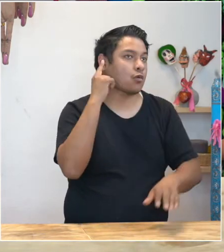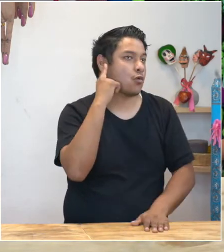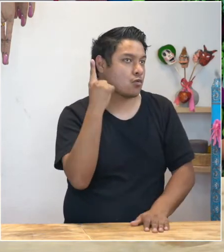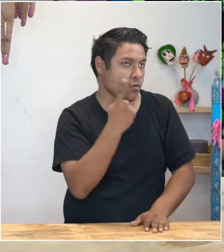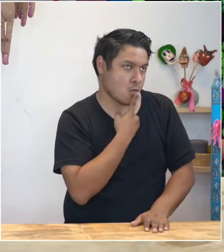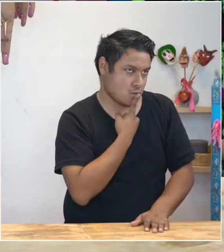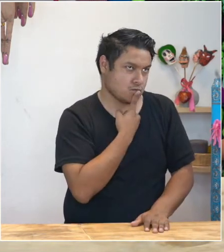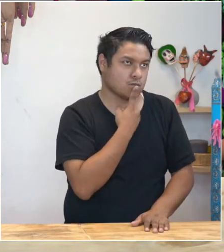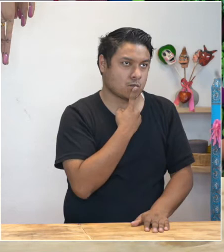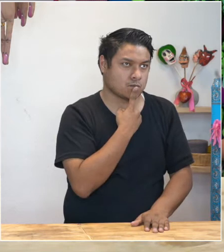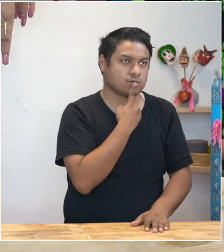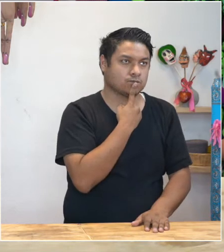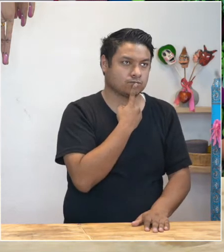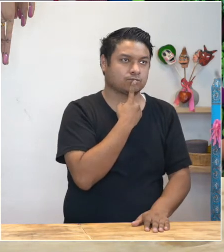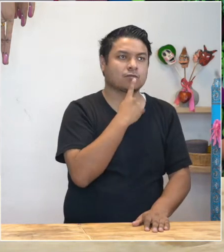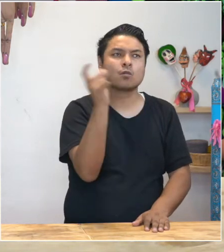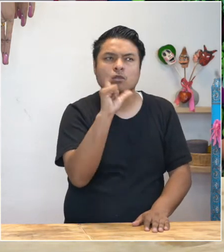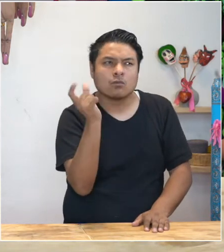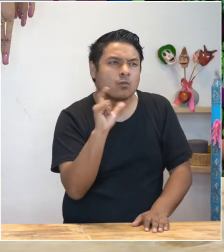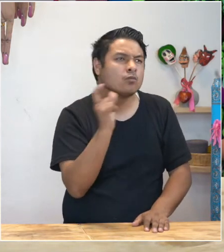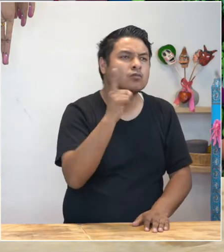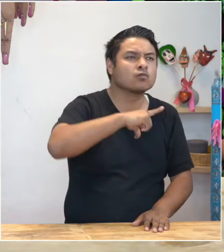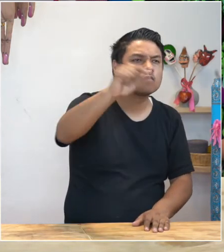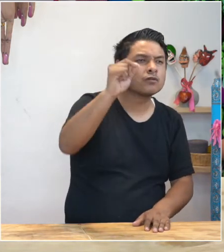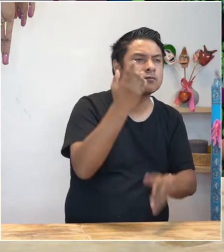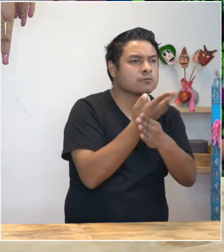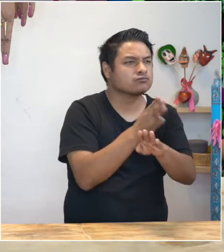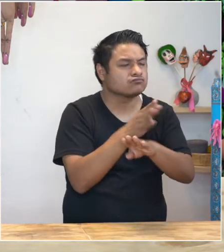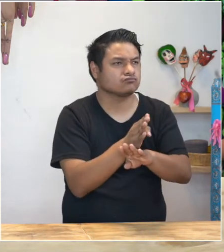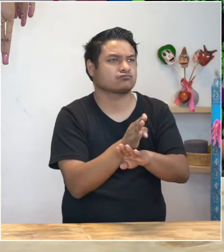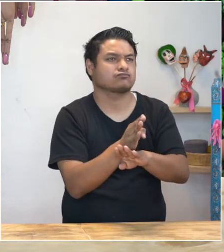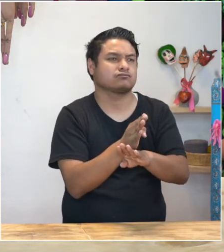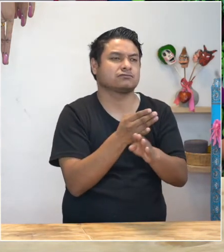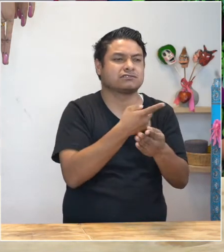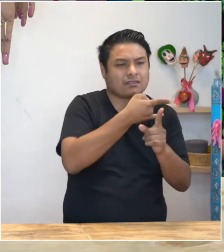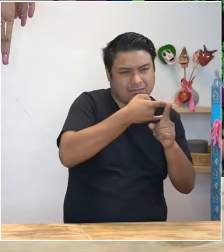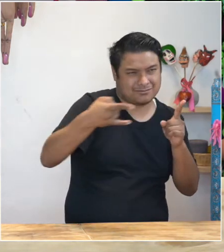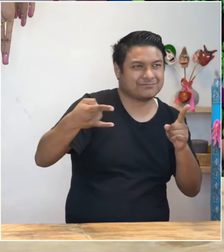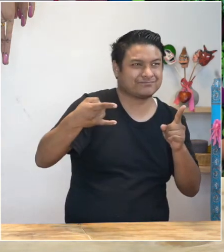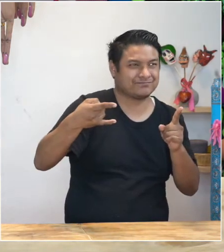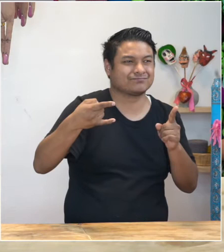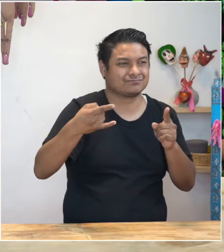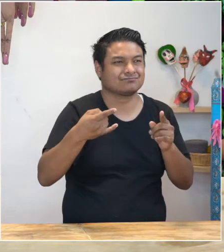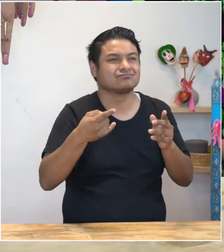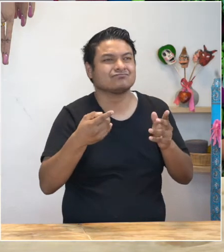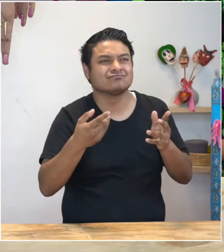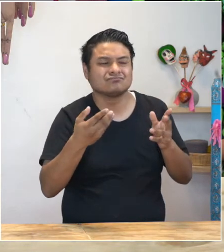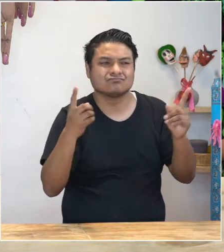comunicación, el entregarlo me puede decir muchas cosas. Entonces, todo esto nos puso a pensar en ir a